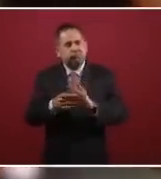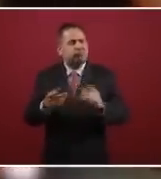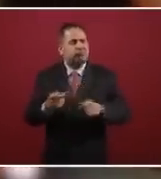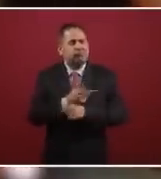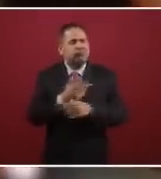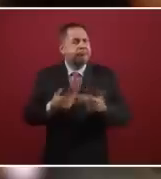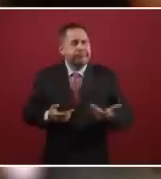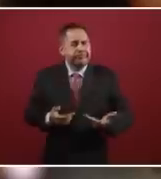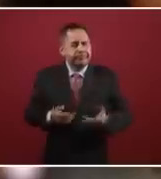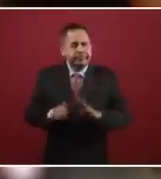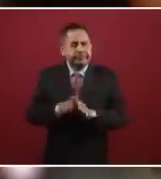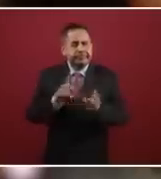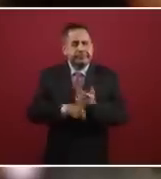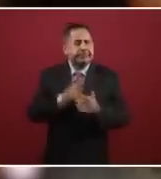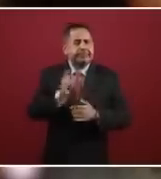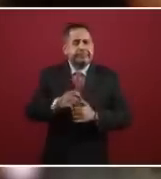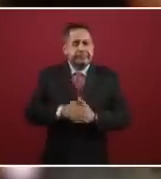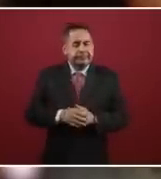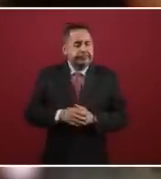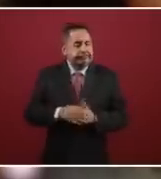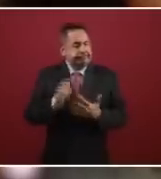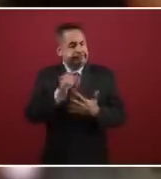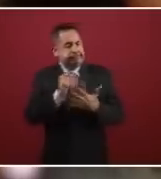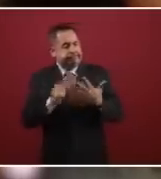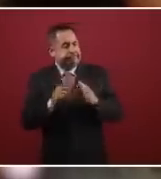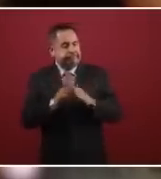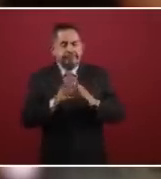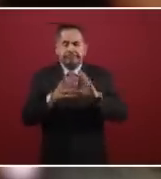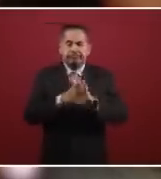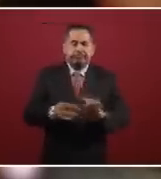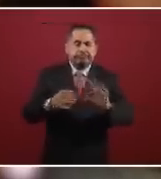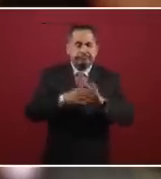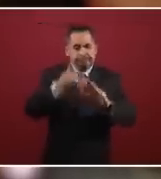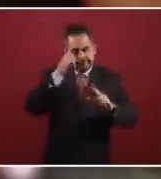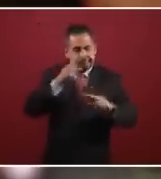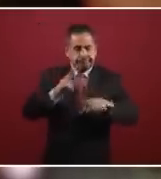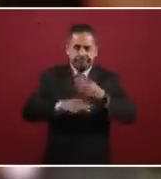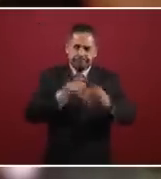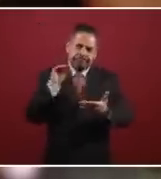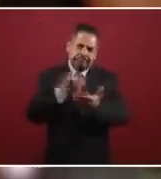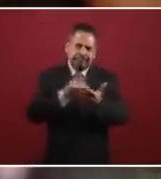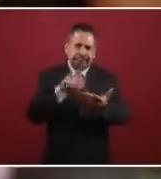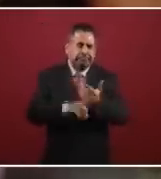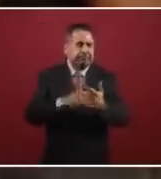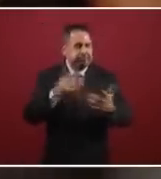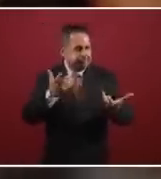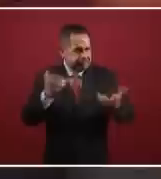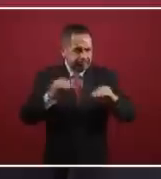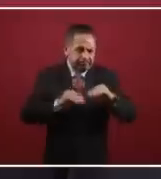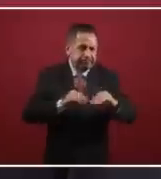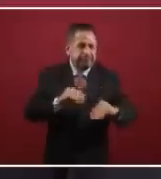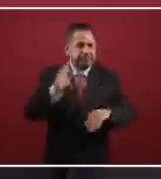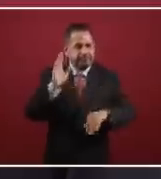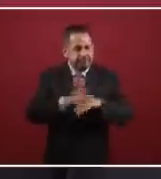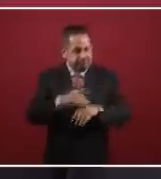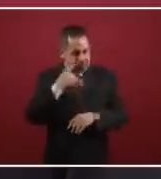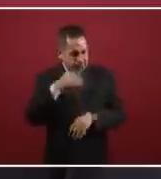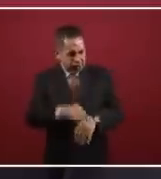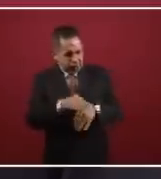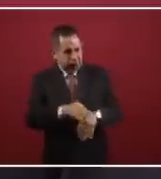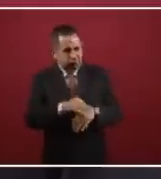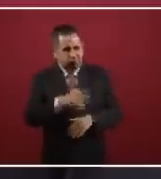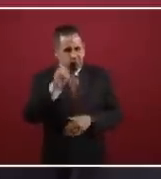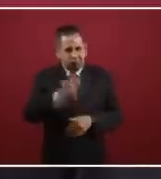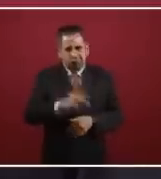se podría, digamos, dar otro giro a la estrategia para que haya, digamos, acciones más palpables para que